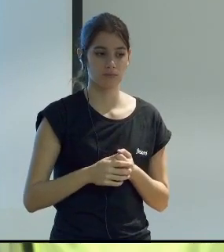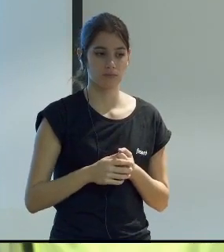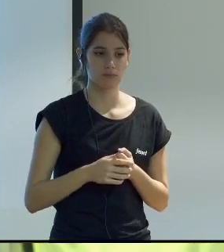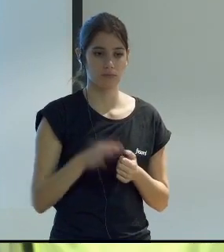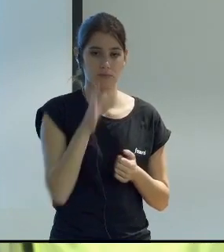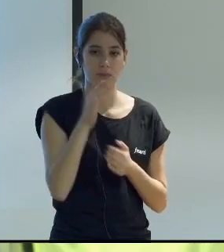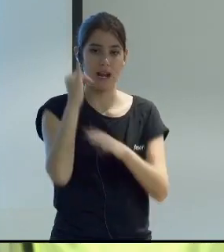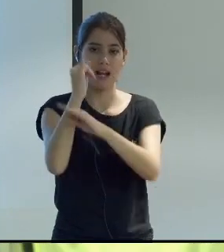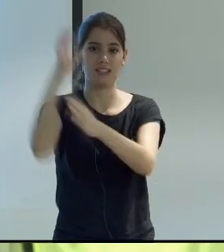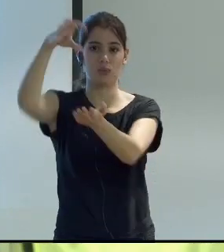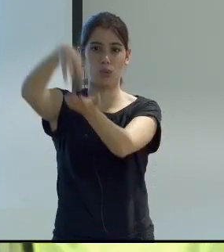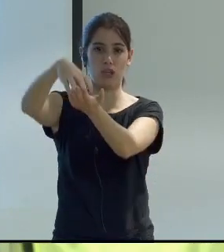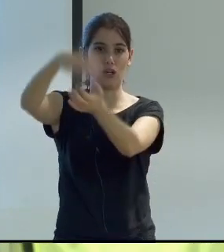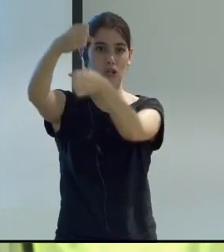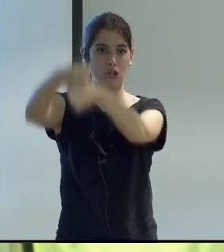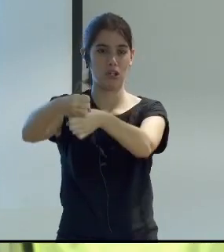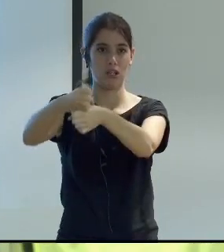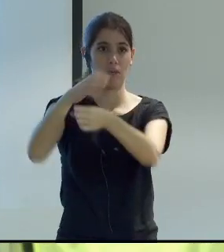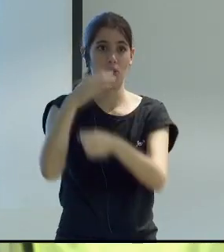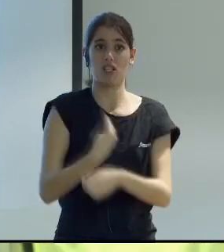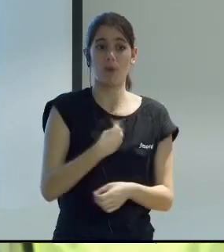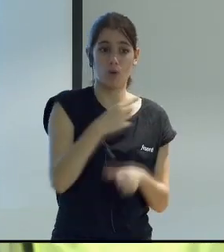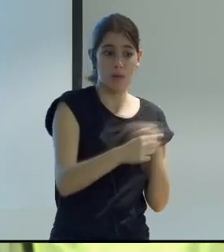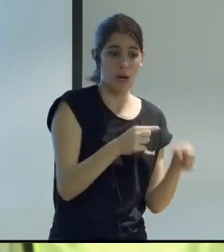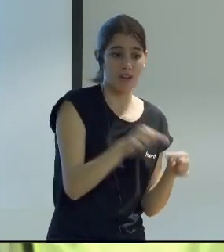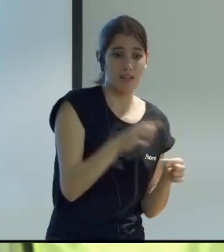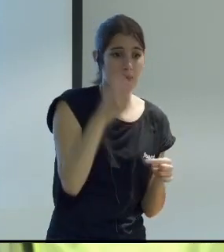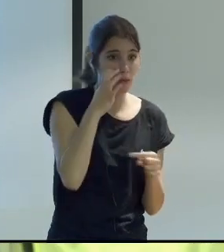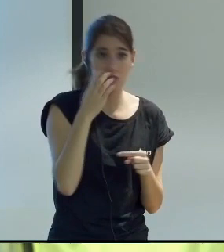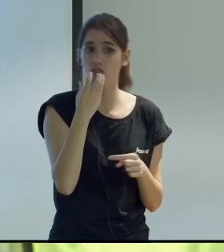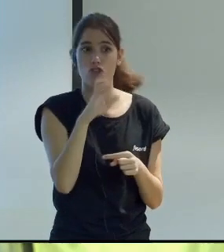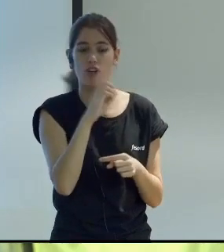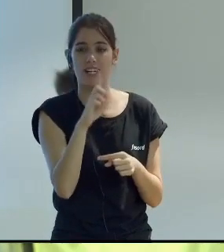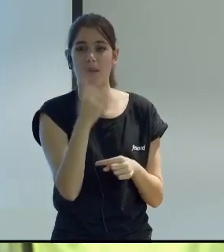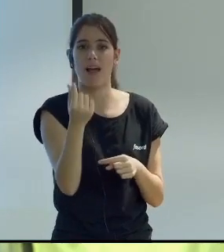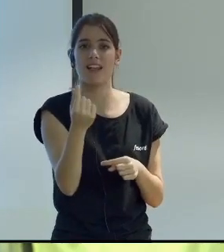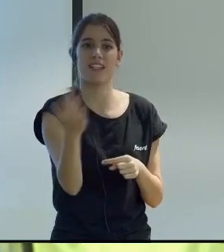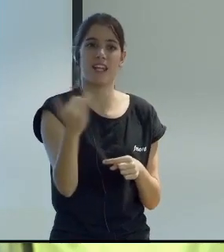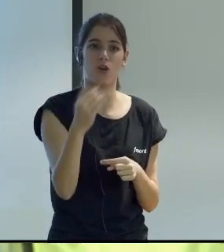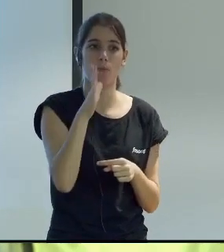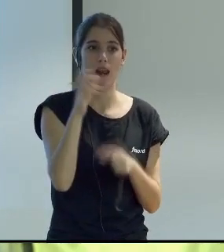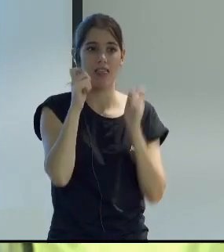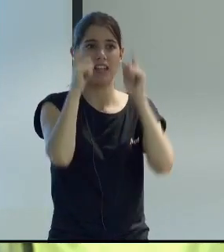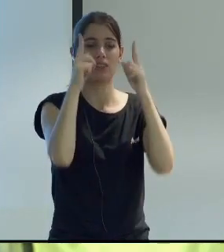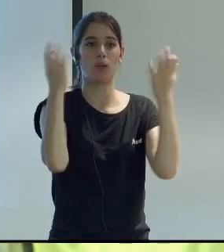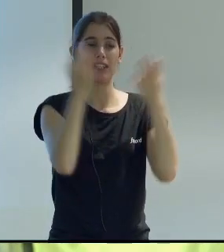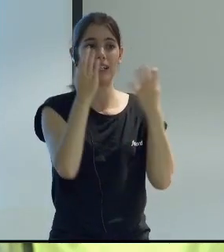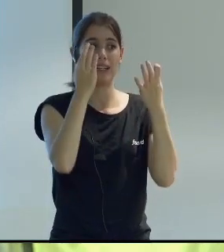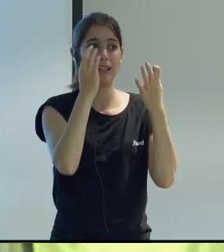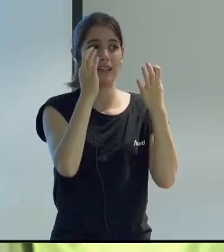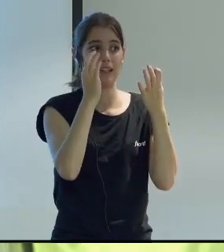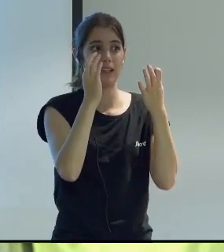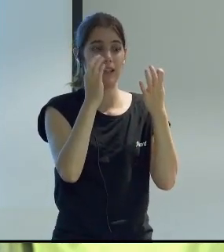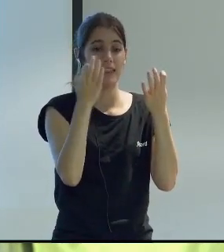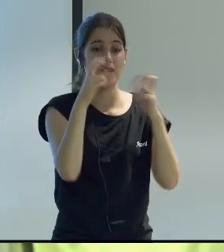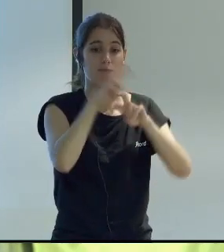dentro de la institución, en lugar de reclamar el dinero y darse cuenta de que han